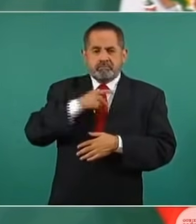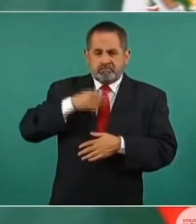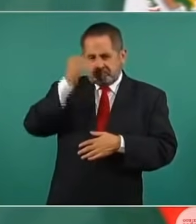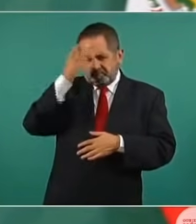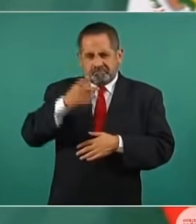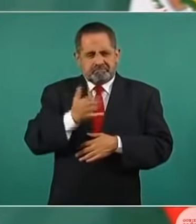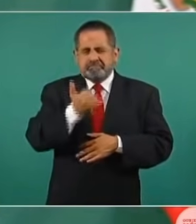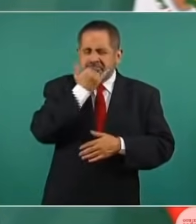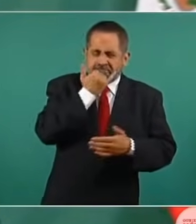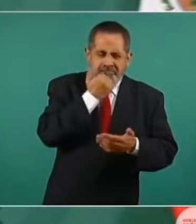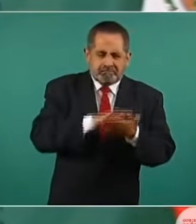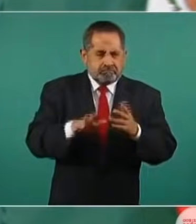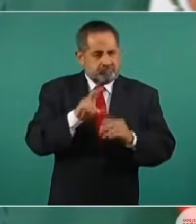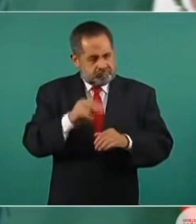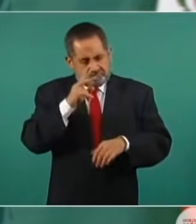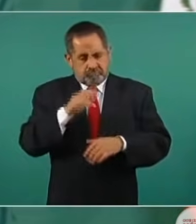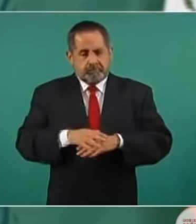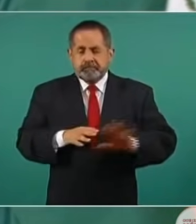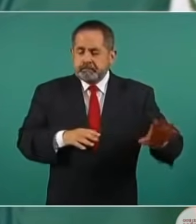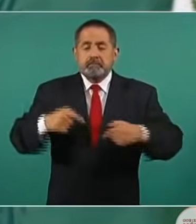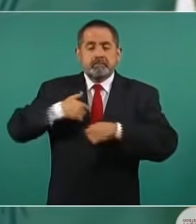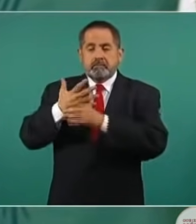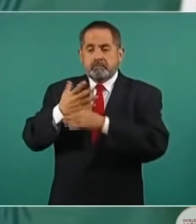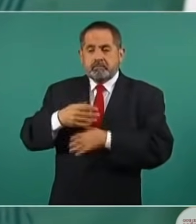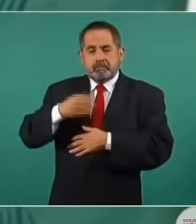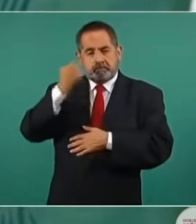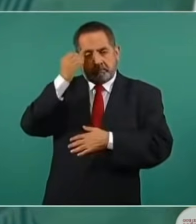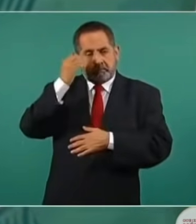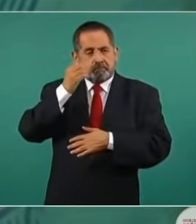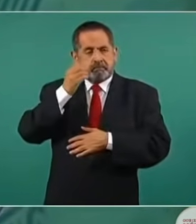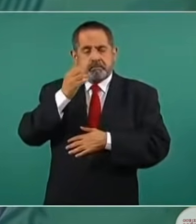Yo digo perdón sí, olvido no.